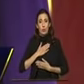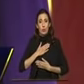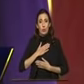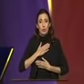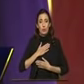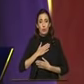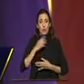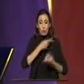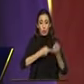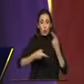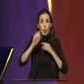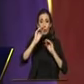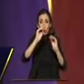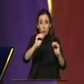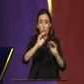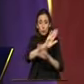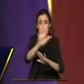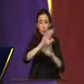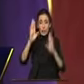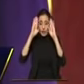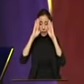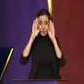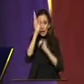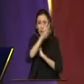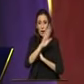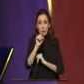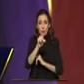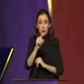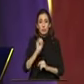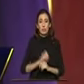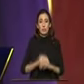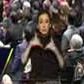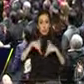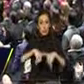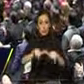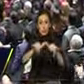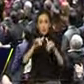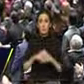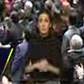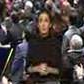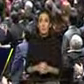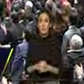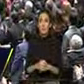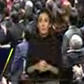que nos estamos devolviendo la dignidad. Ellos jamás la perdieron.